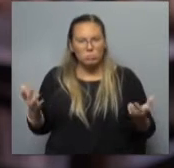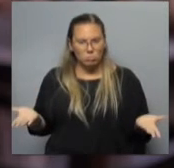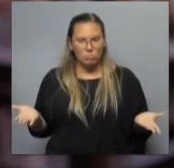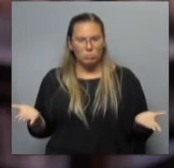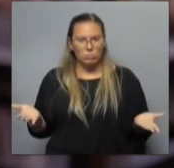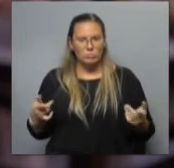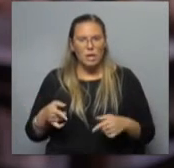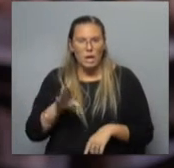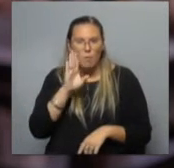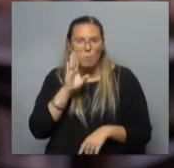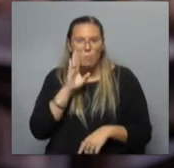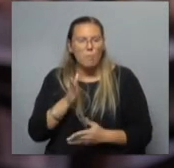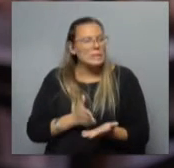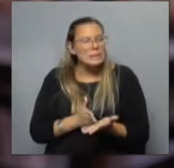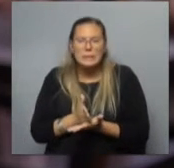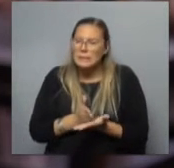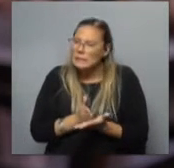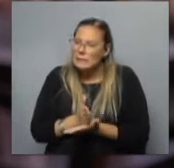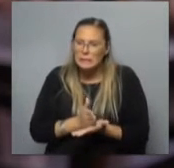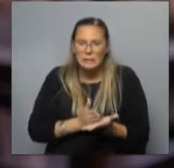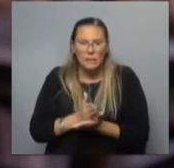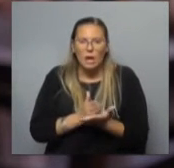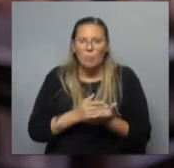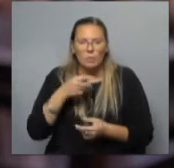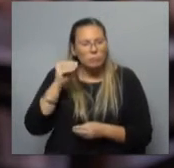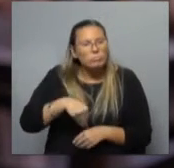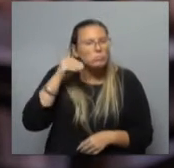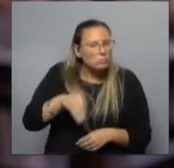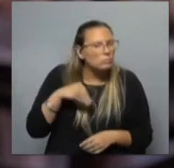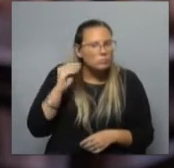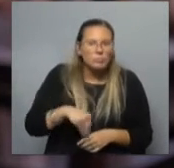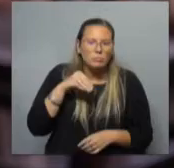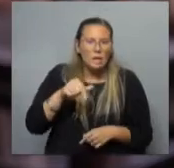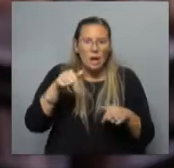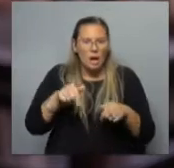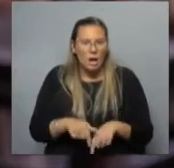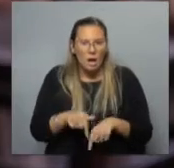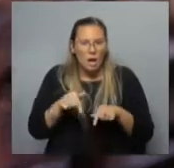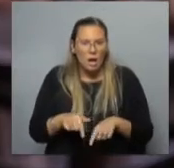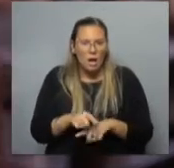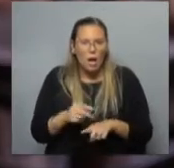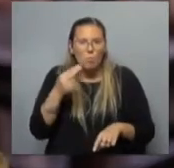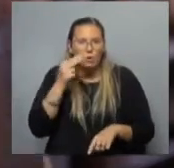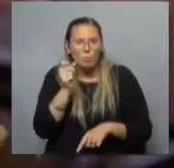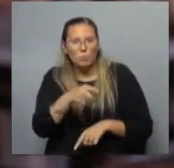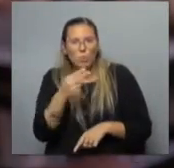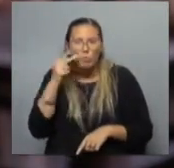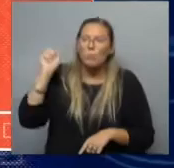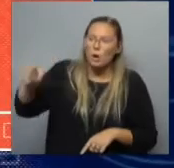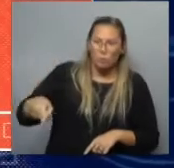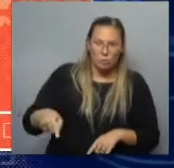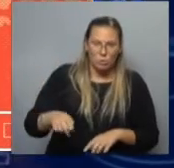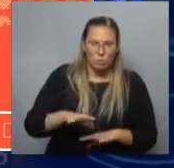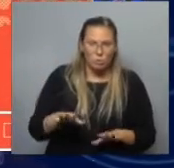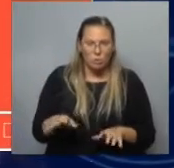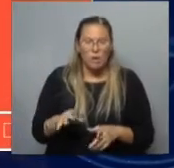era algo que mi madre todo el tiempo machacaba, ¿no? O sea, acá no hay, el problema no es tuyo, el problema es del otro.